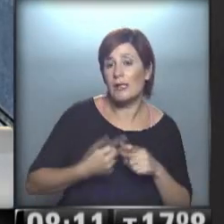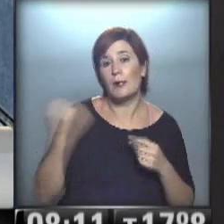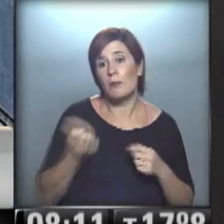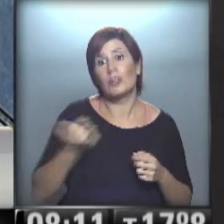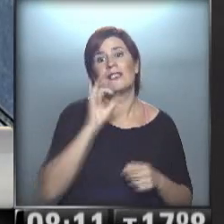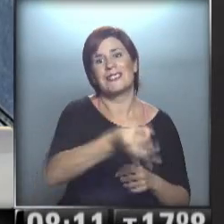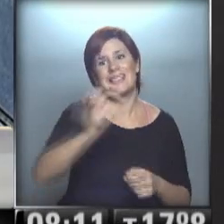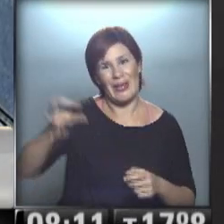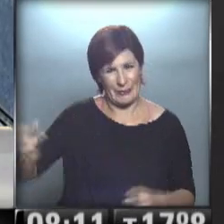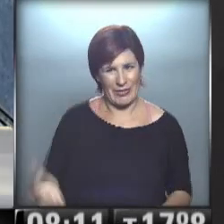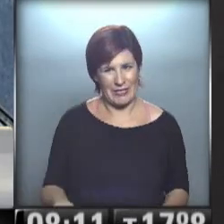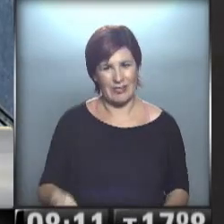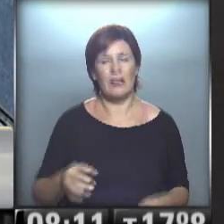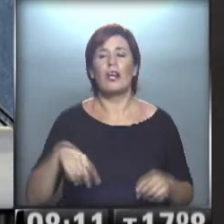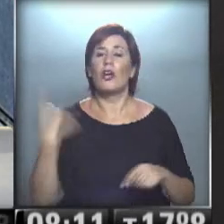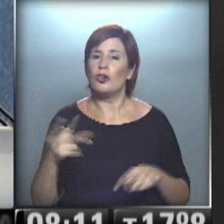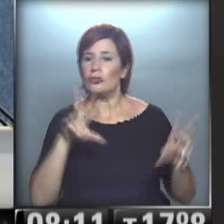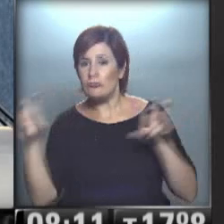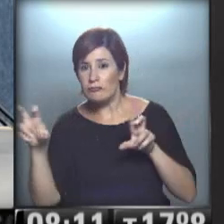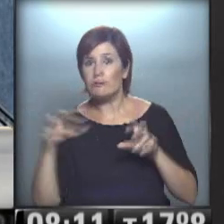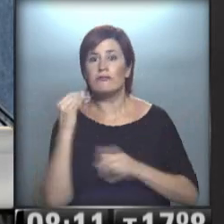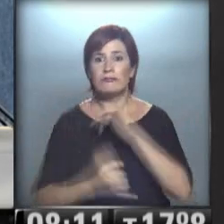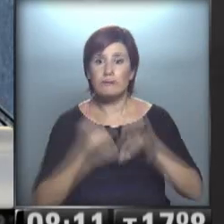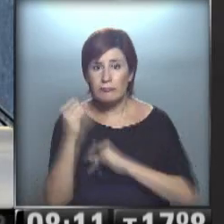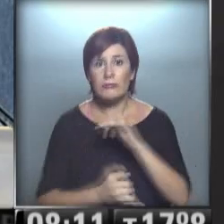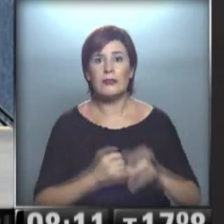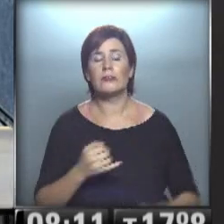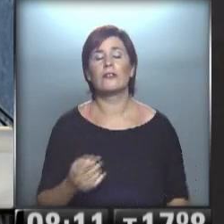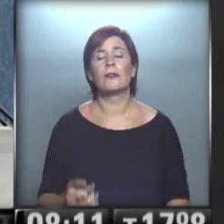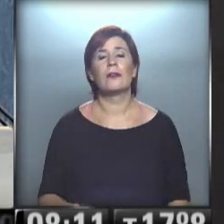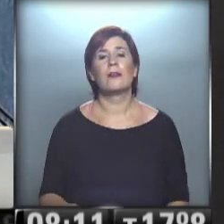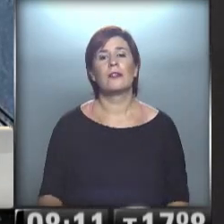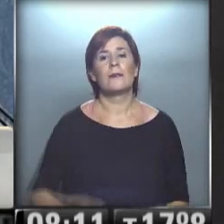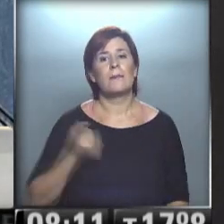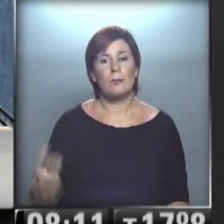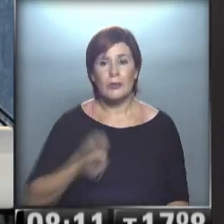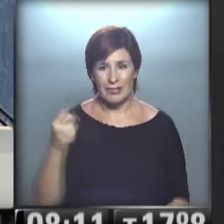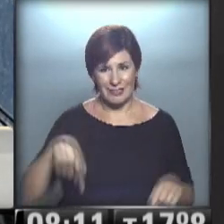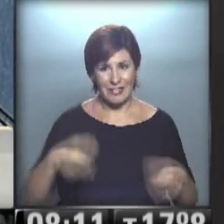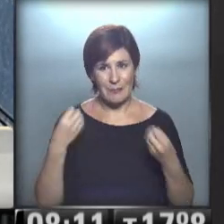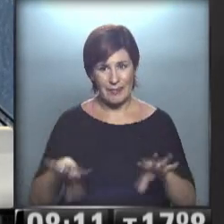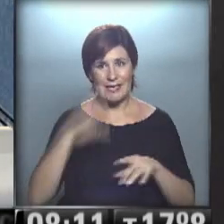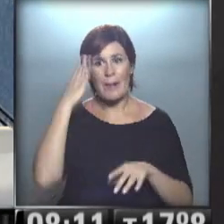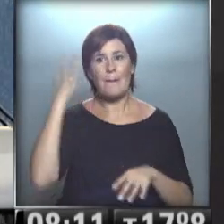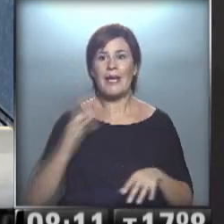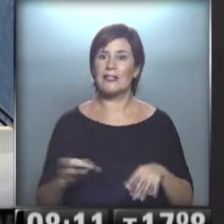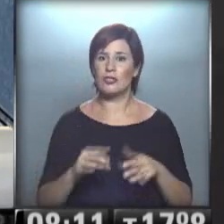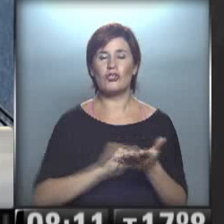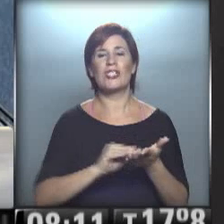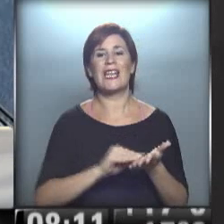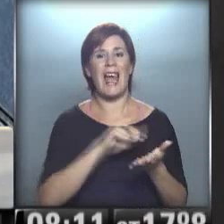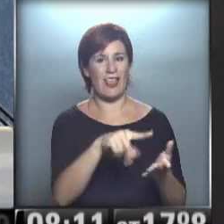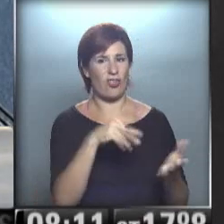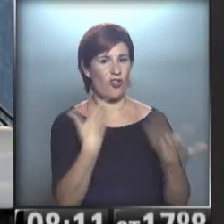por lo demás, también me parece muy trascendente que empecemos en este mes de marzo con el Senado de la Nación,